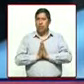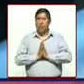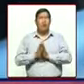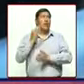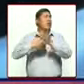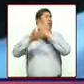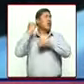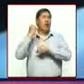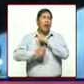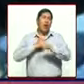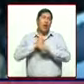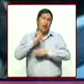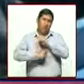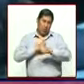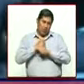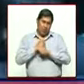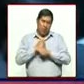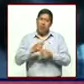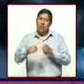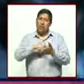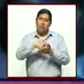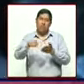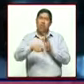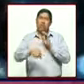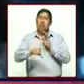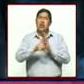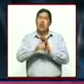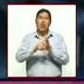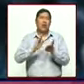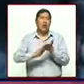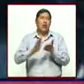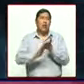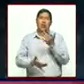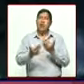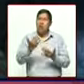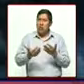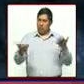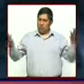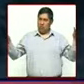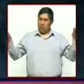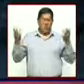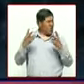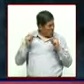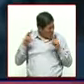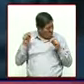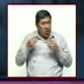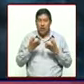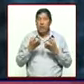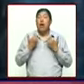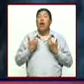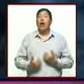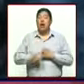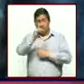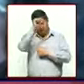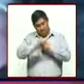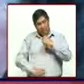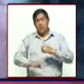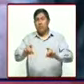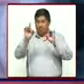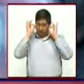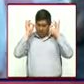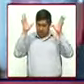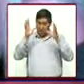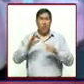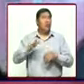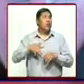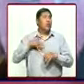pidiendo hace cada año, que se abroguen las leyes incendiarias. Y en esta oportunidad hemos visto que el daño ha sido tremendo, lo estamos